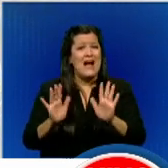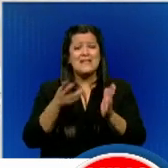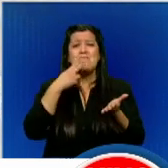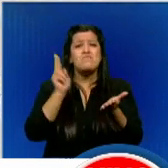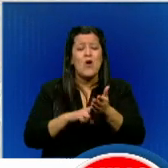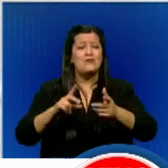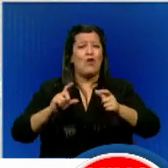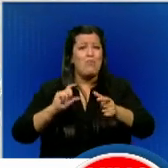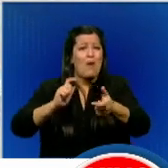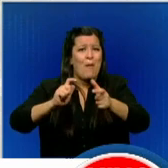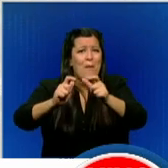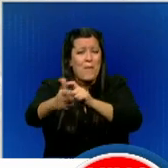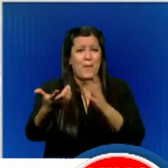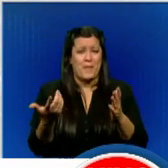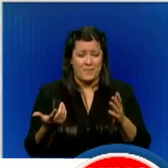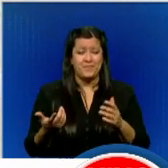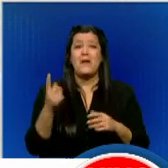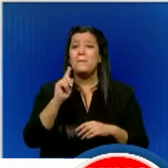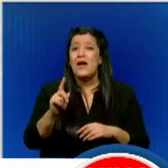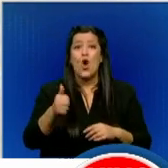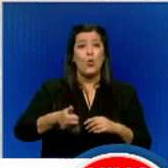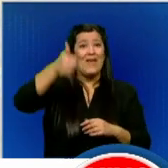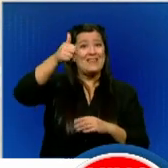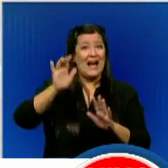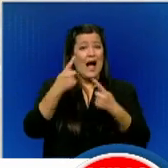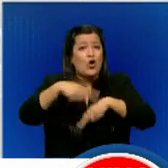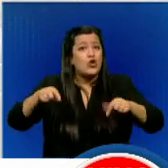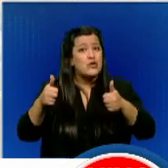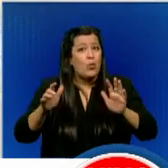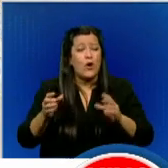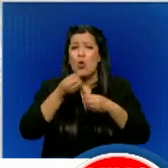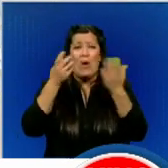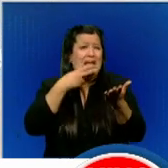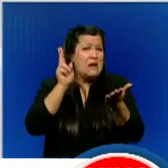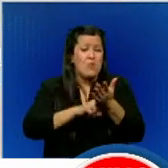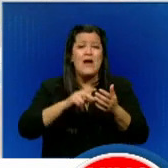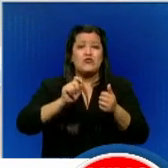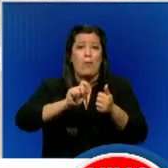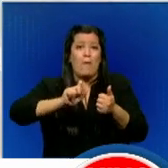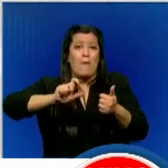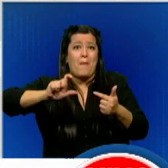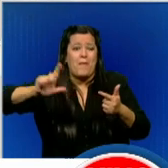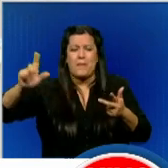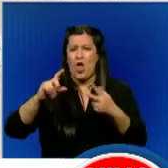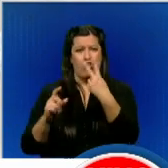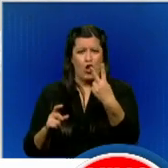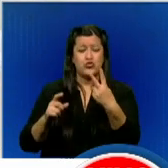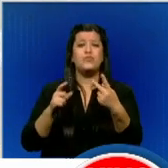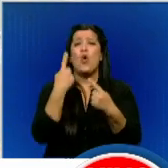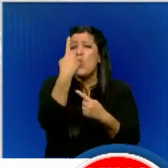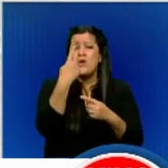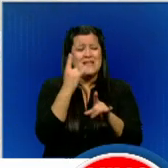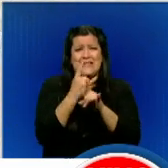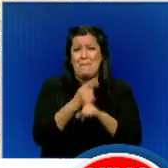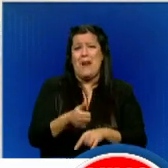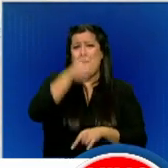progresivo las ventajas del impuesto progresivo de cualquier impuesto progresivo no son dos una en la que decimos